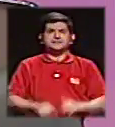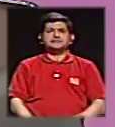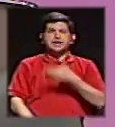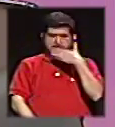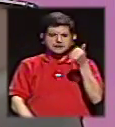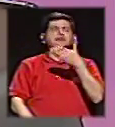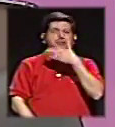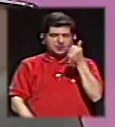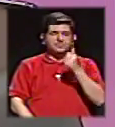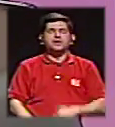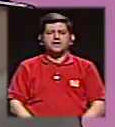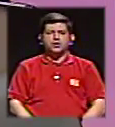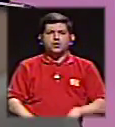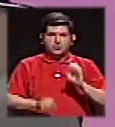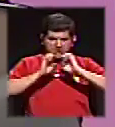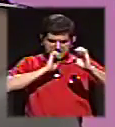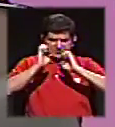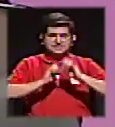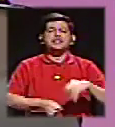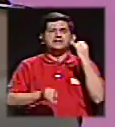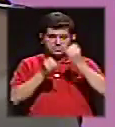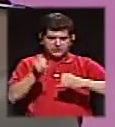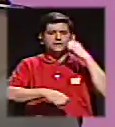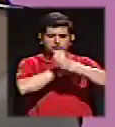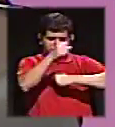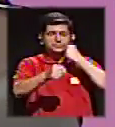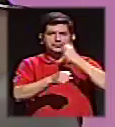Thank you.